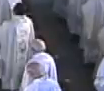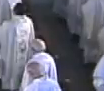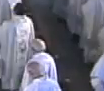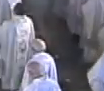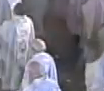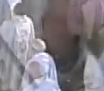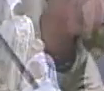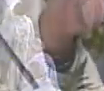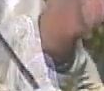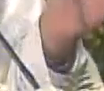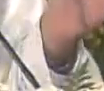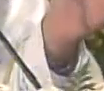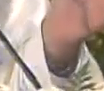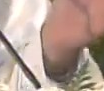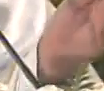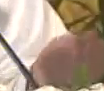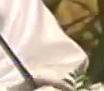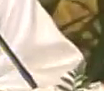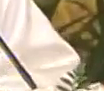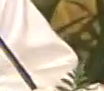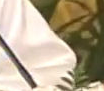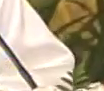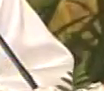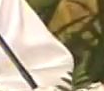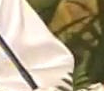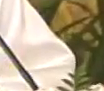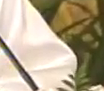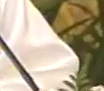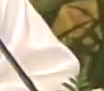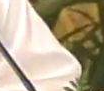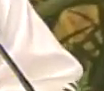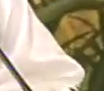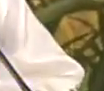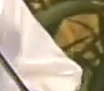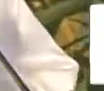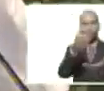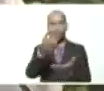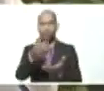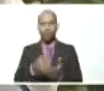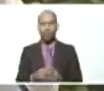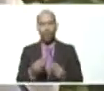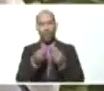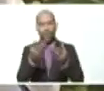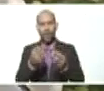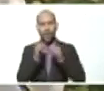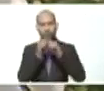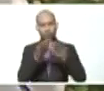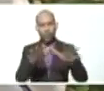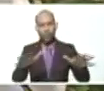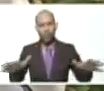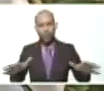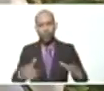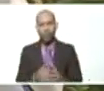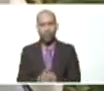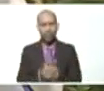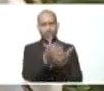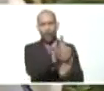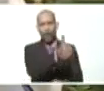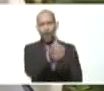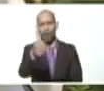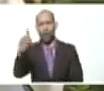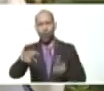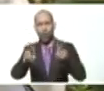Del mismo modo, acabada la cena, tomó el cáliz y, dando gracias te bendijo, lo pasó a sus